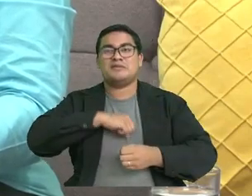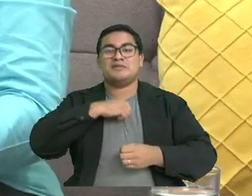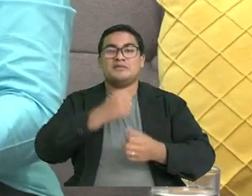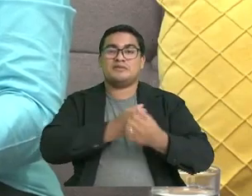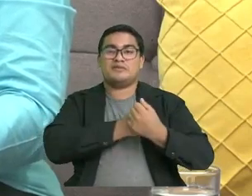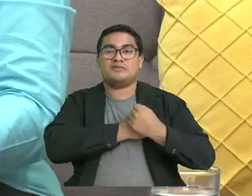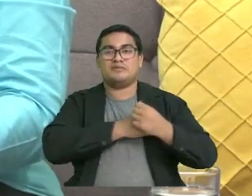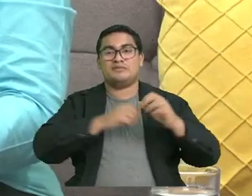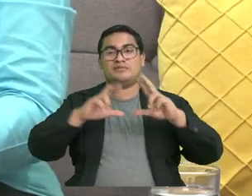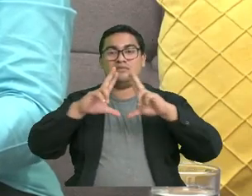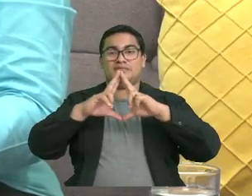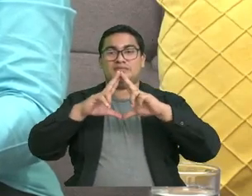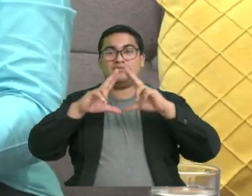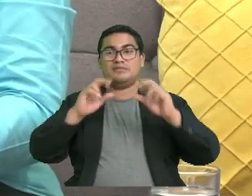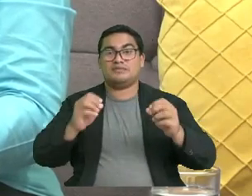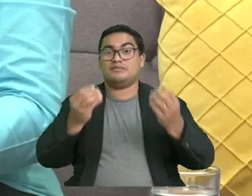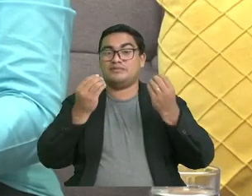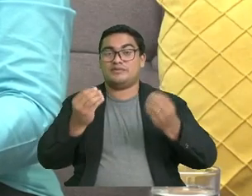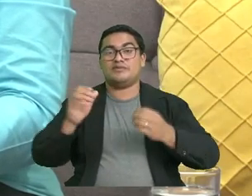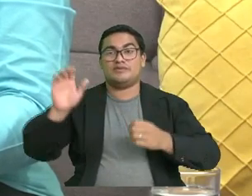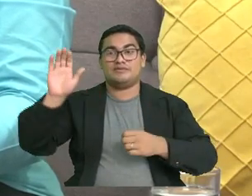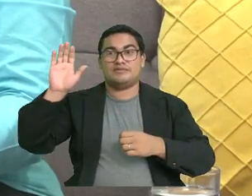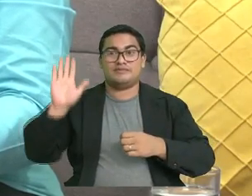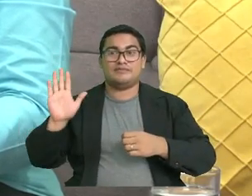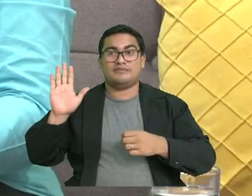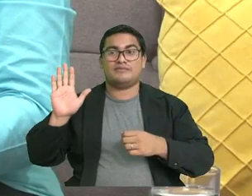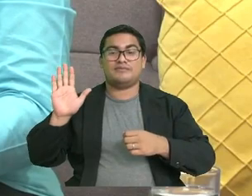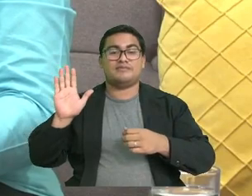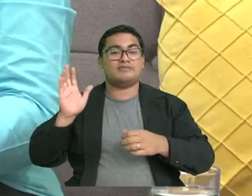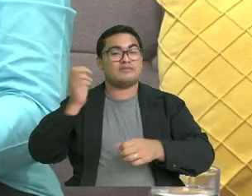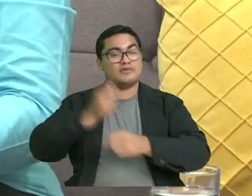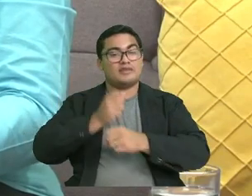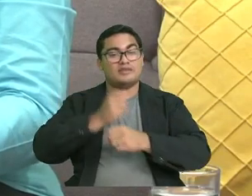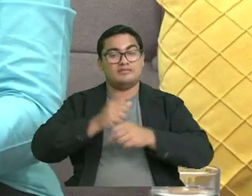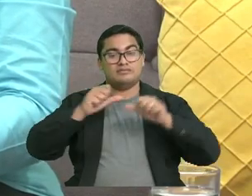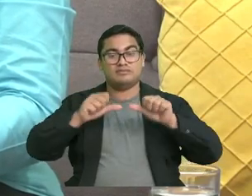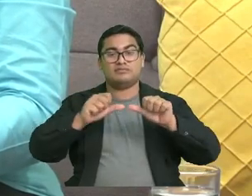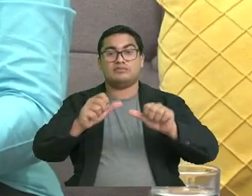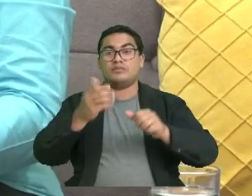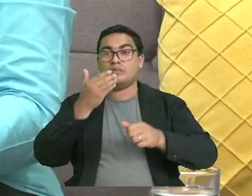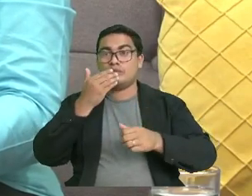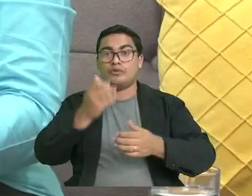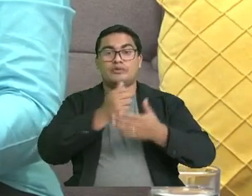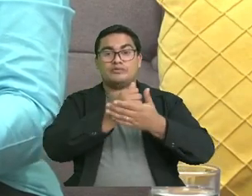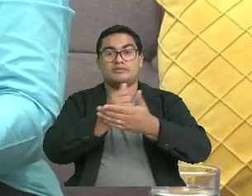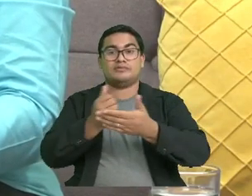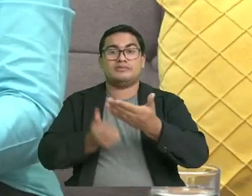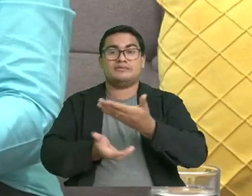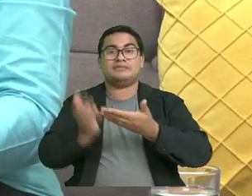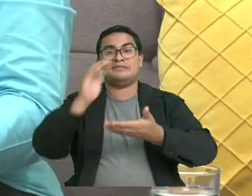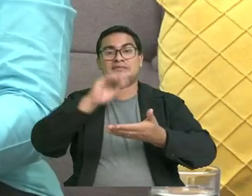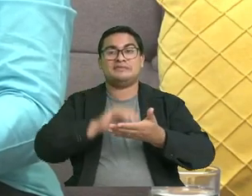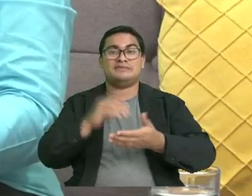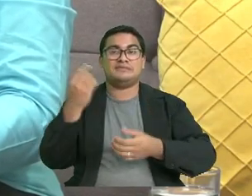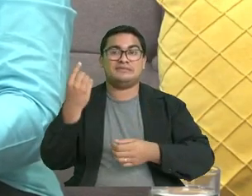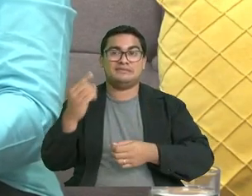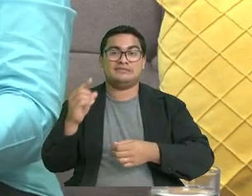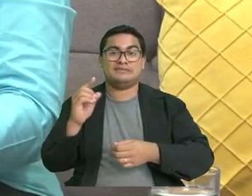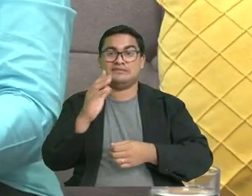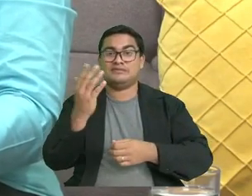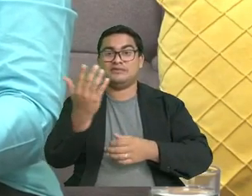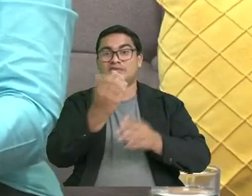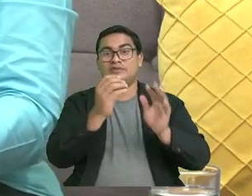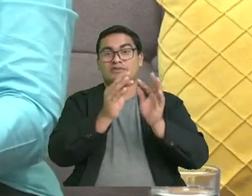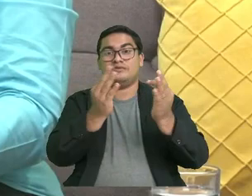patriotismo y de mucho compromiso para seguir trabajando por el bienestar y la restitución de derechos de todas